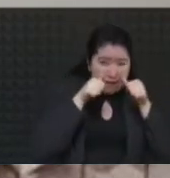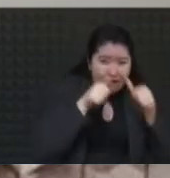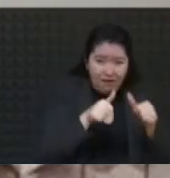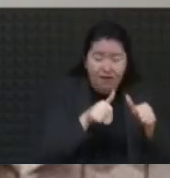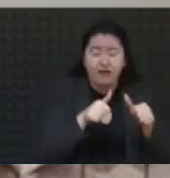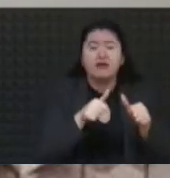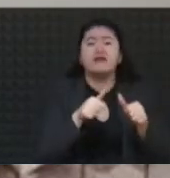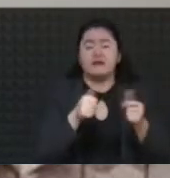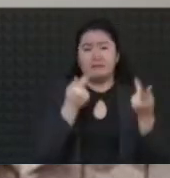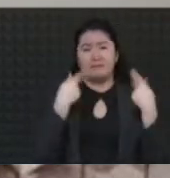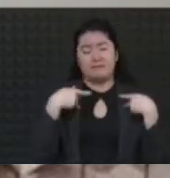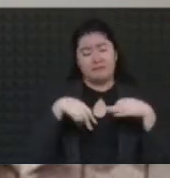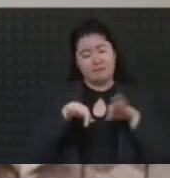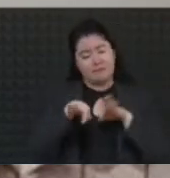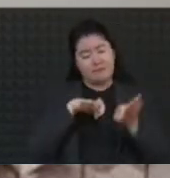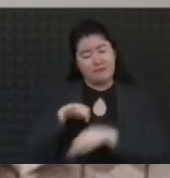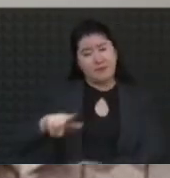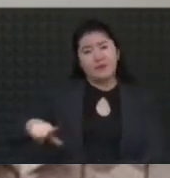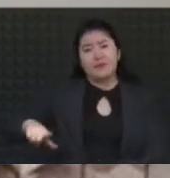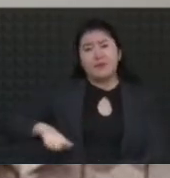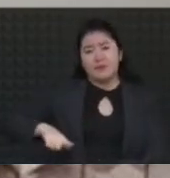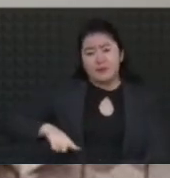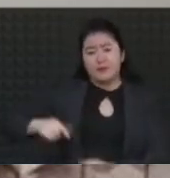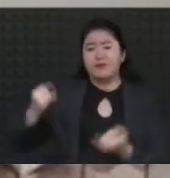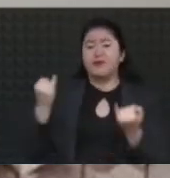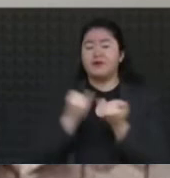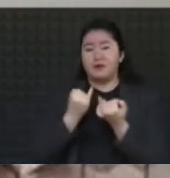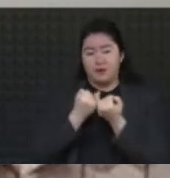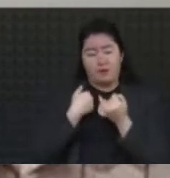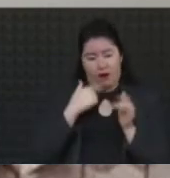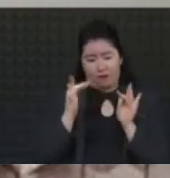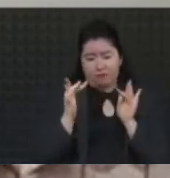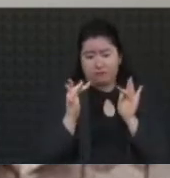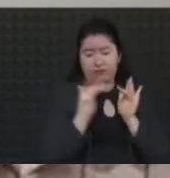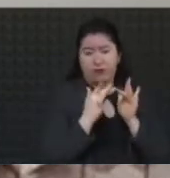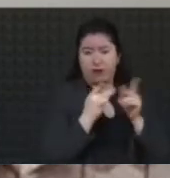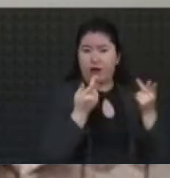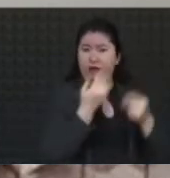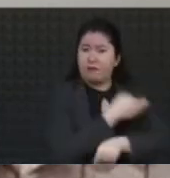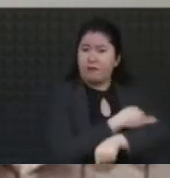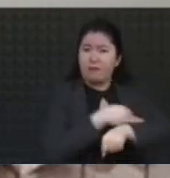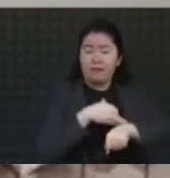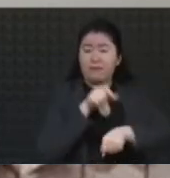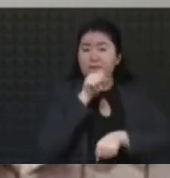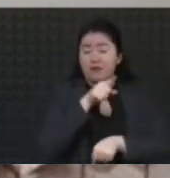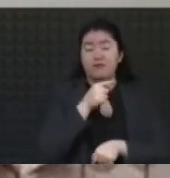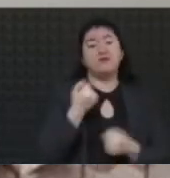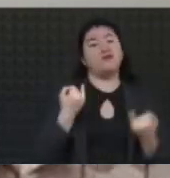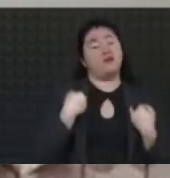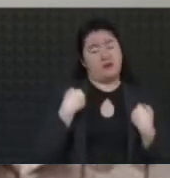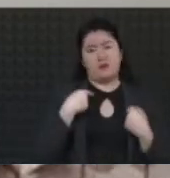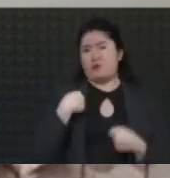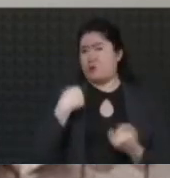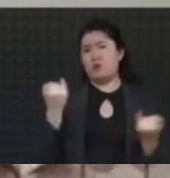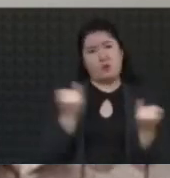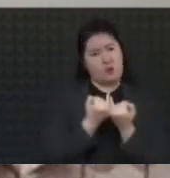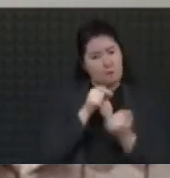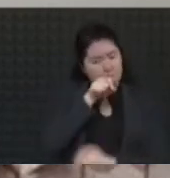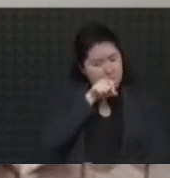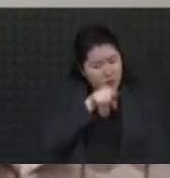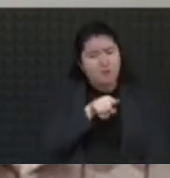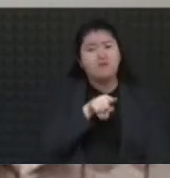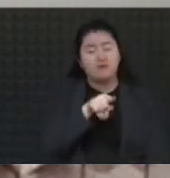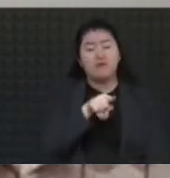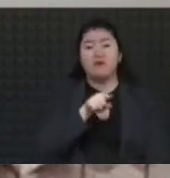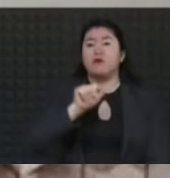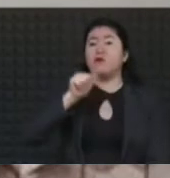en contacto, inclusive en mi caso de manera personal. Lo segundo es este dictamen que se hace de manera transparente